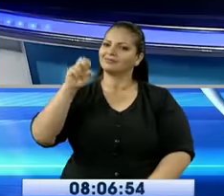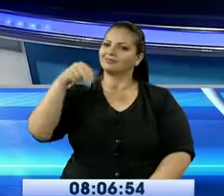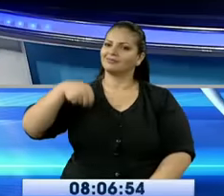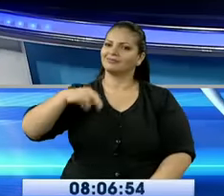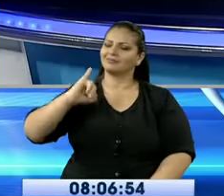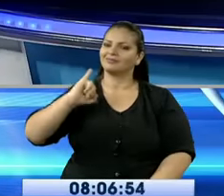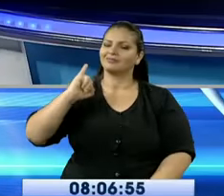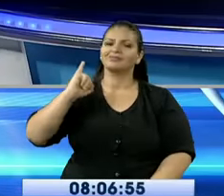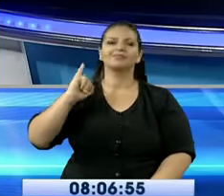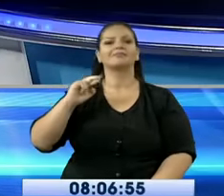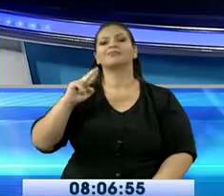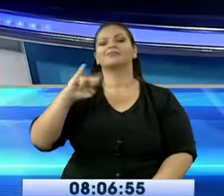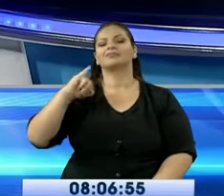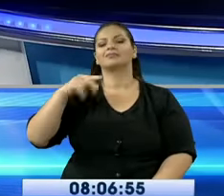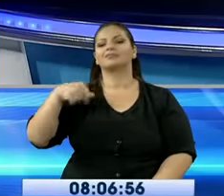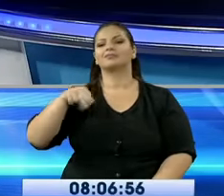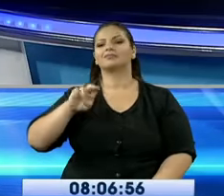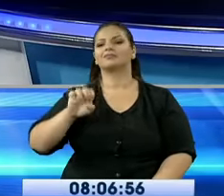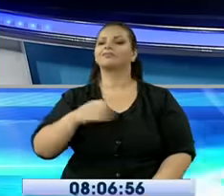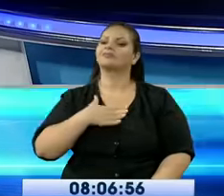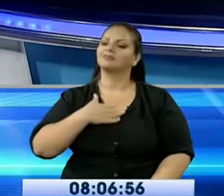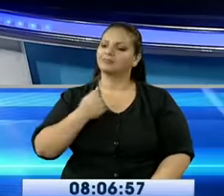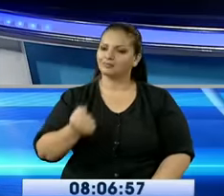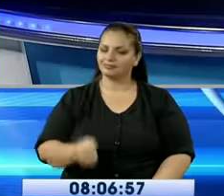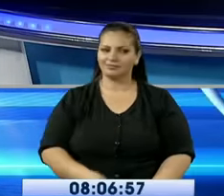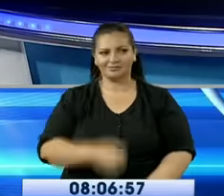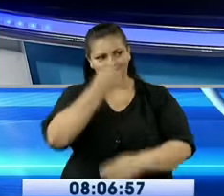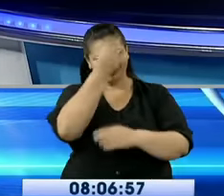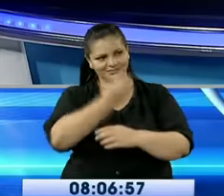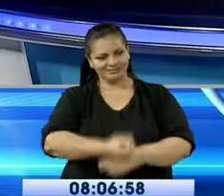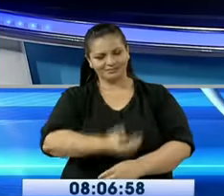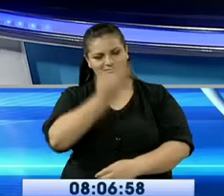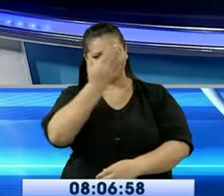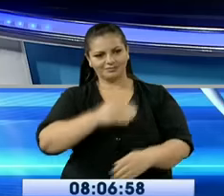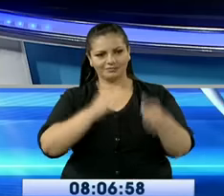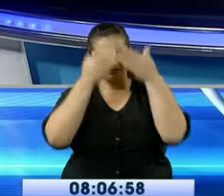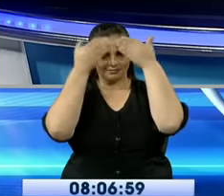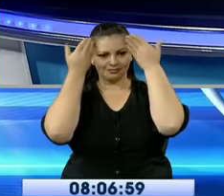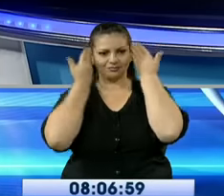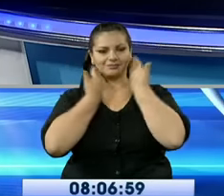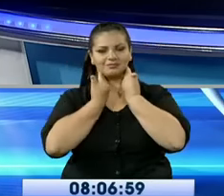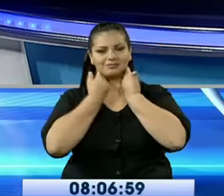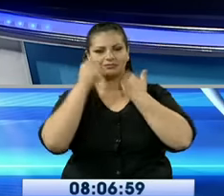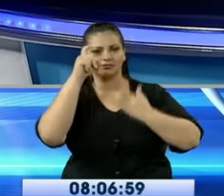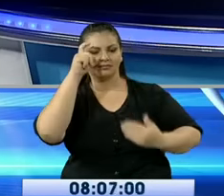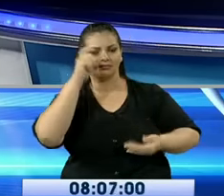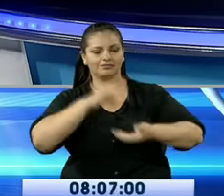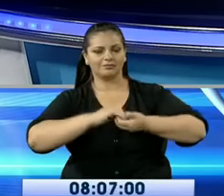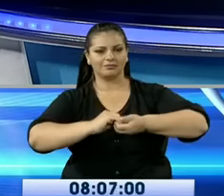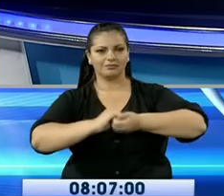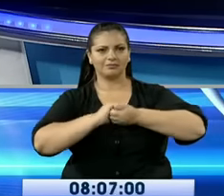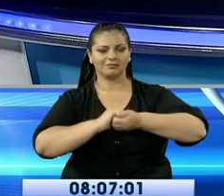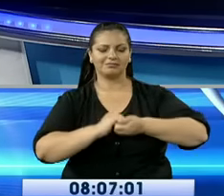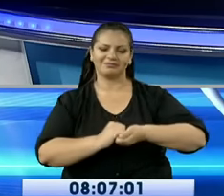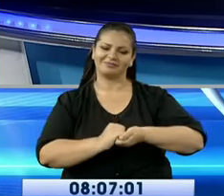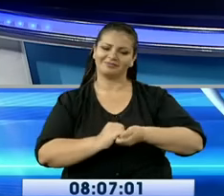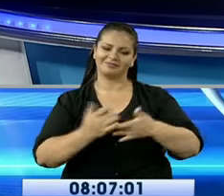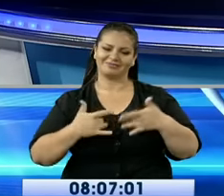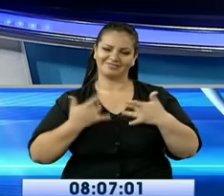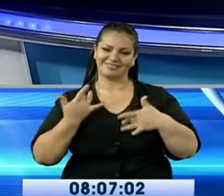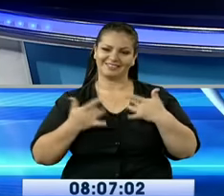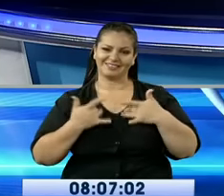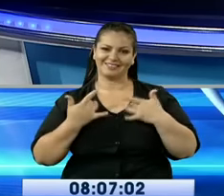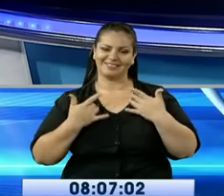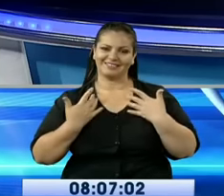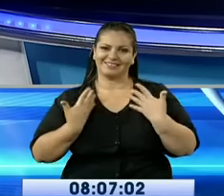tal? Buenos días. Muy buenos días. Hola, Hugo, Rosalén, amigos televidentes. Estoy contento, no hay sol.